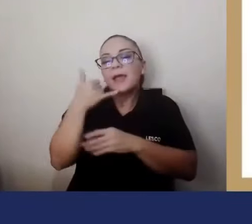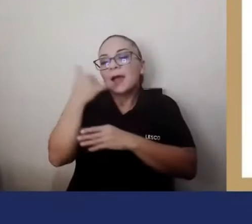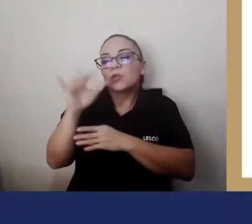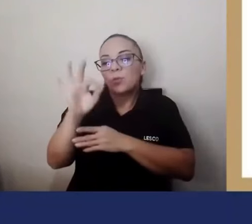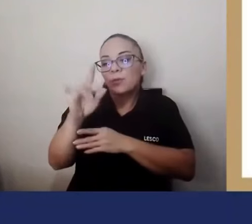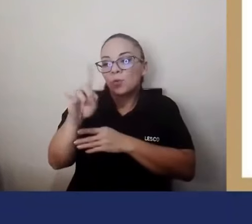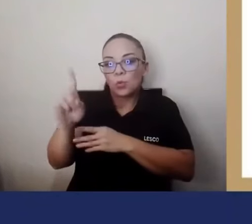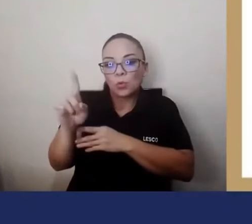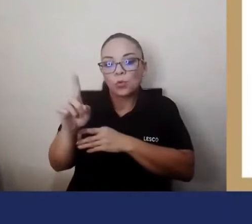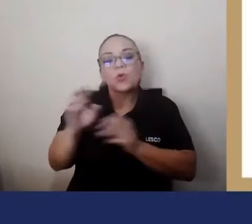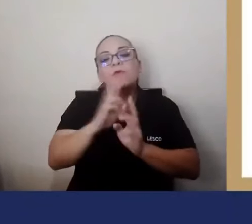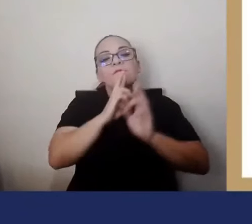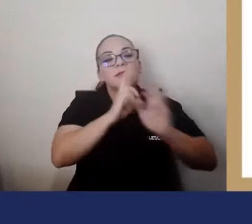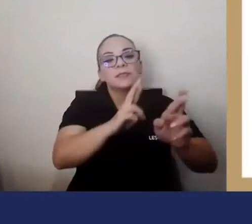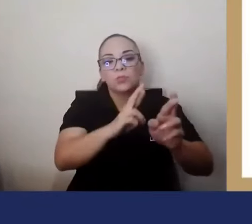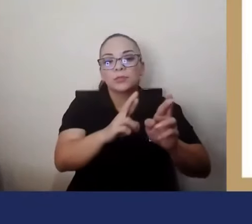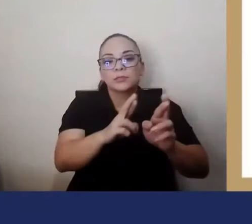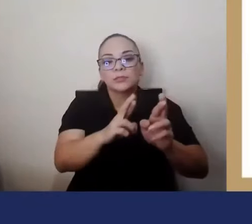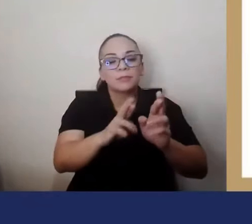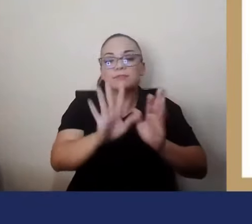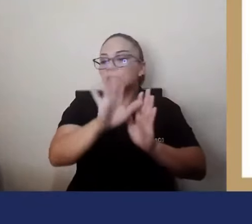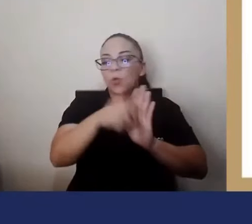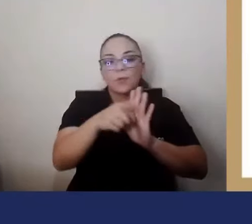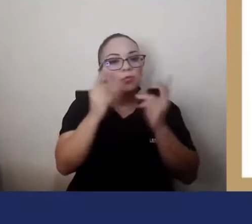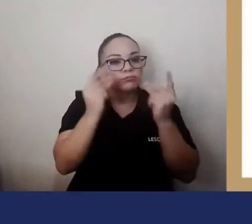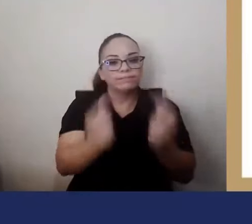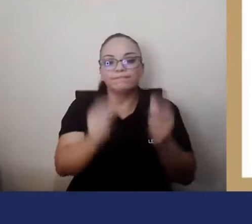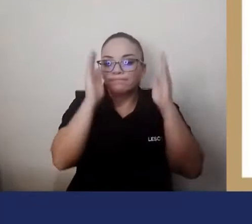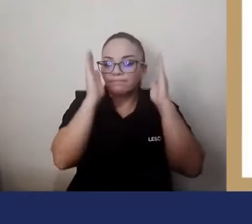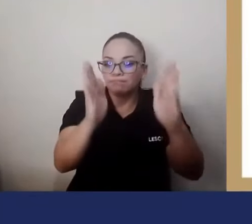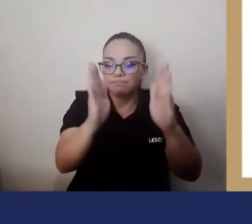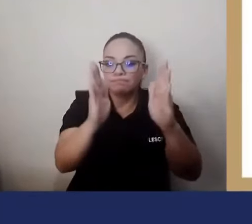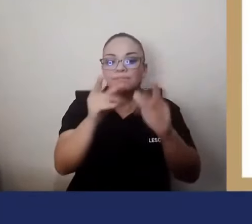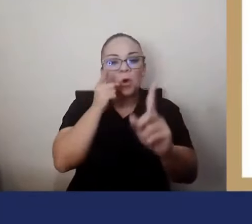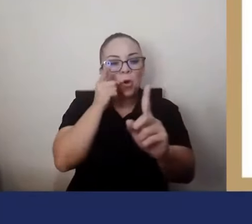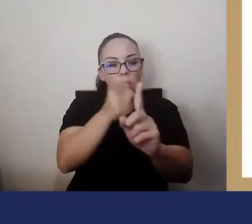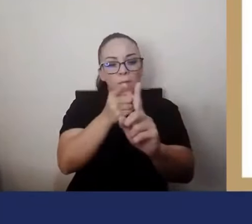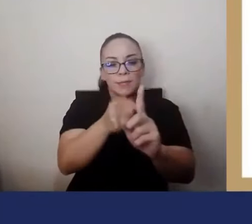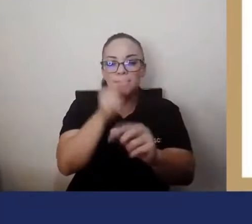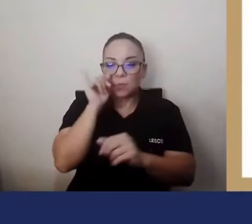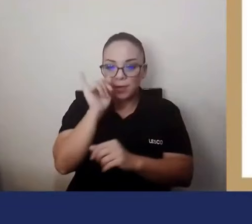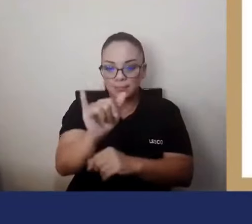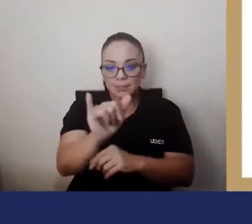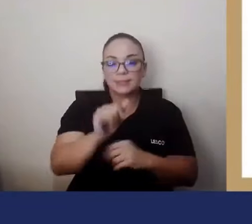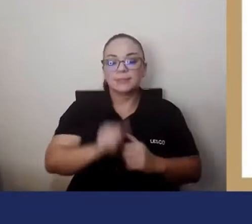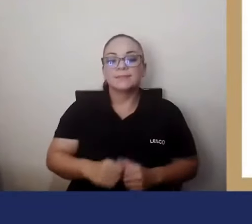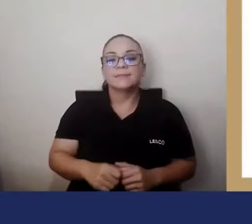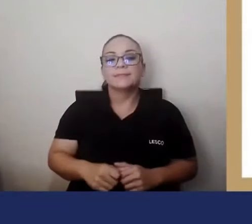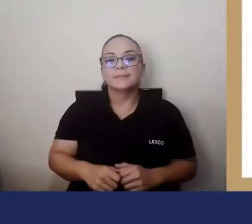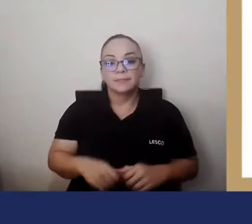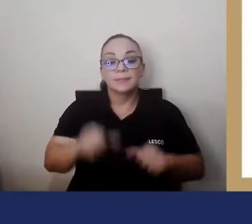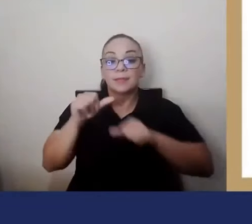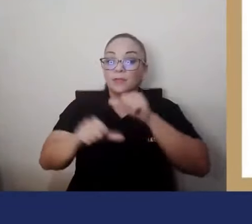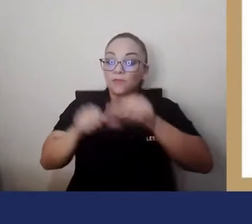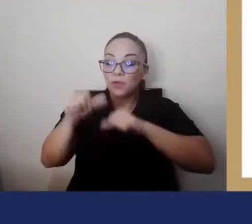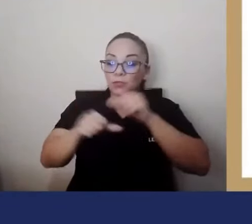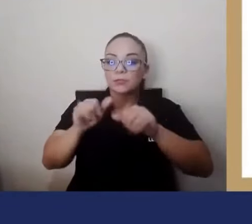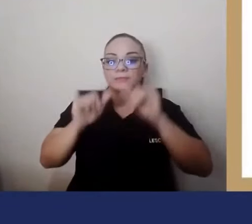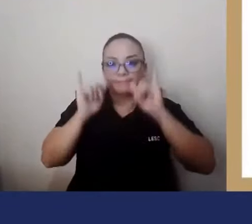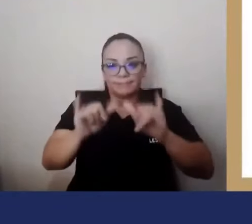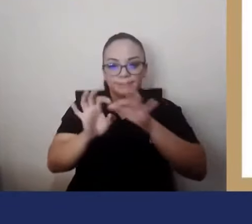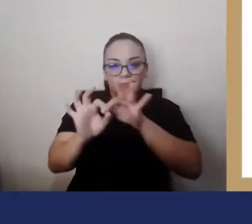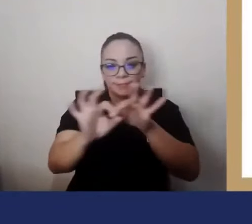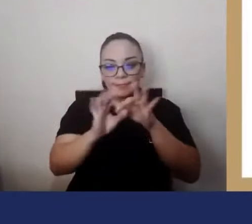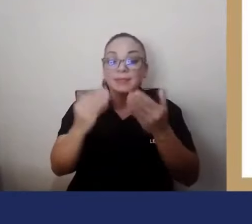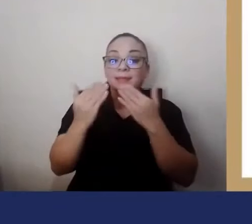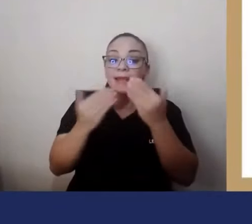una respuesta en 5 minutos. Ese es el objetivo final de todos estos esfuerzos. Y gracias a la Embajada